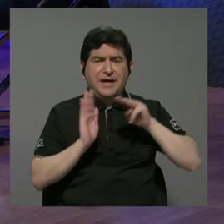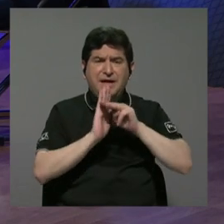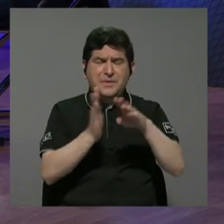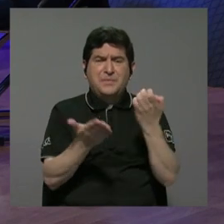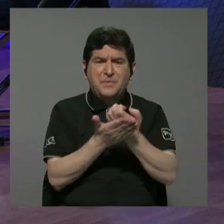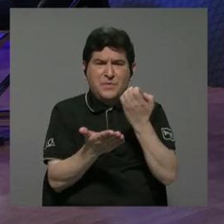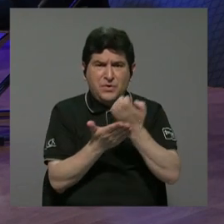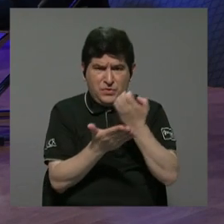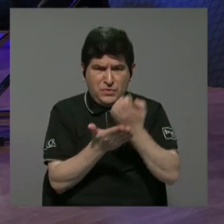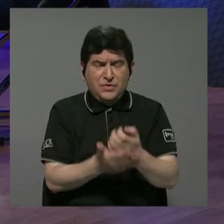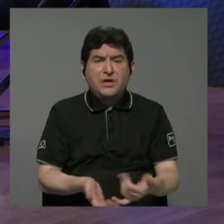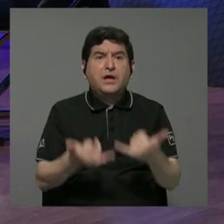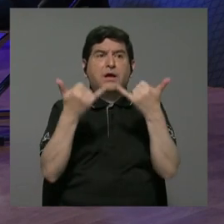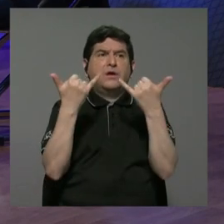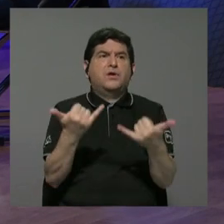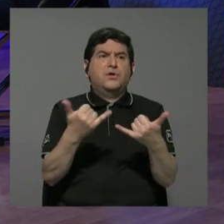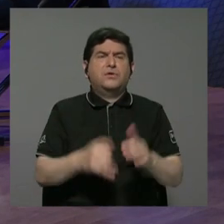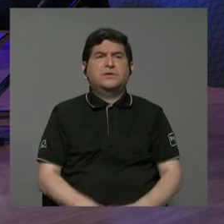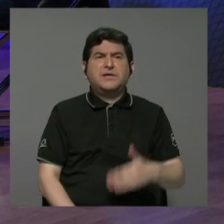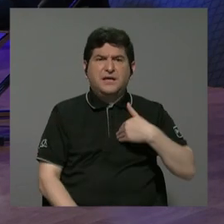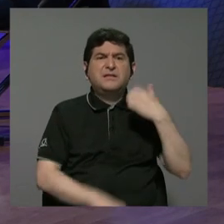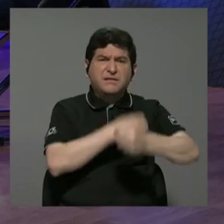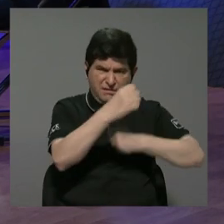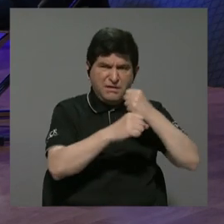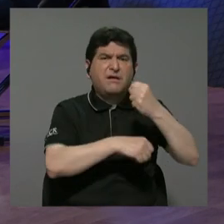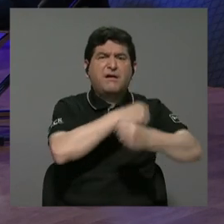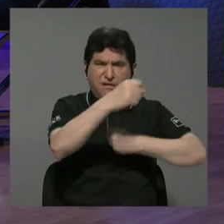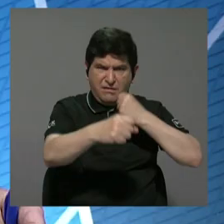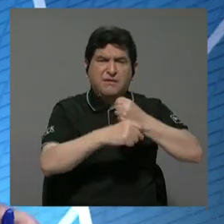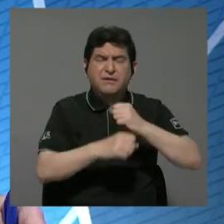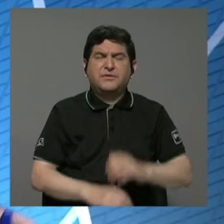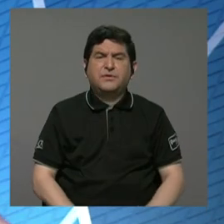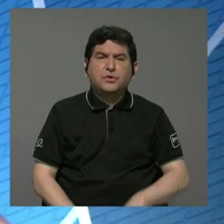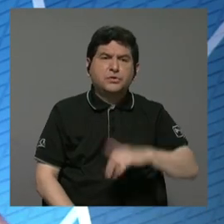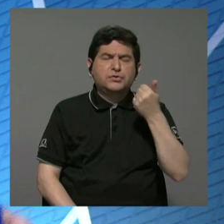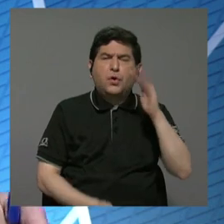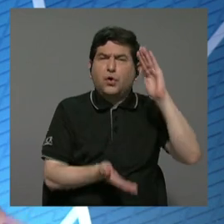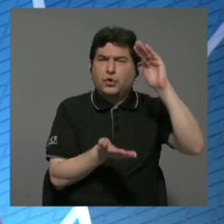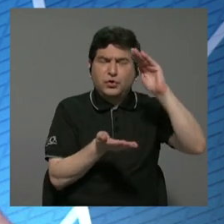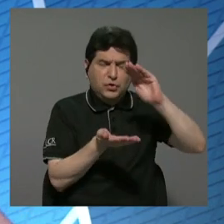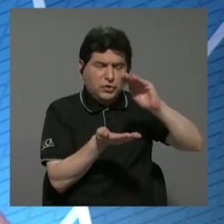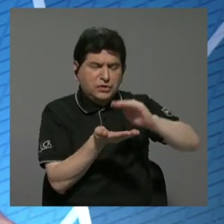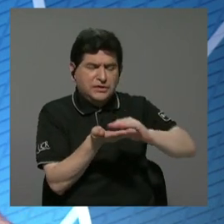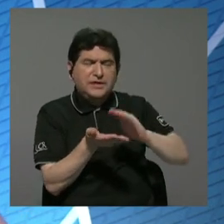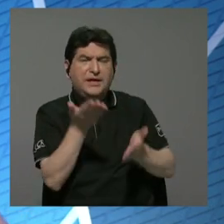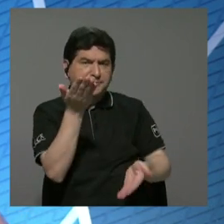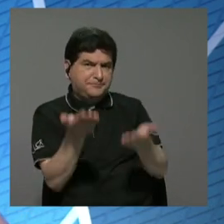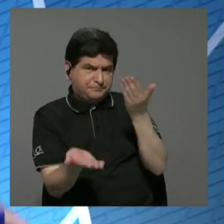económico que ya lleva, digamos, sus décadas, ¿verdad? Y otra reducción que se hace